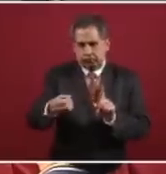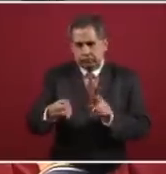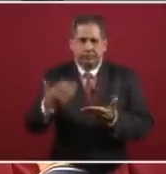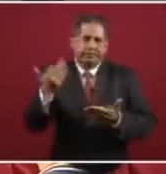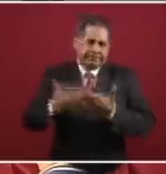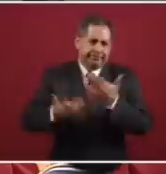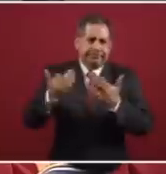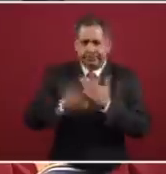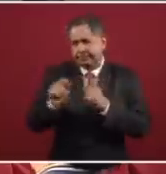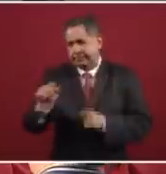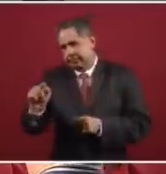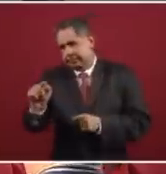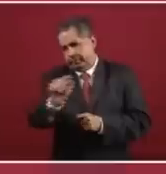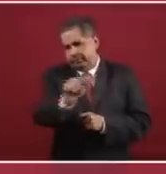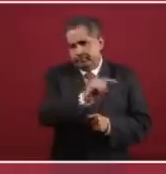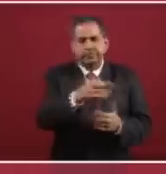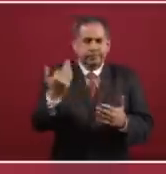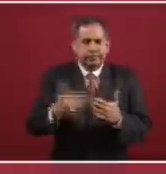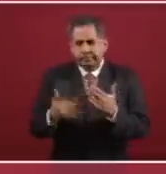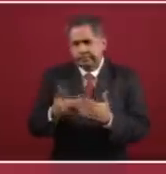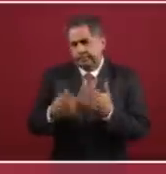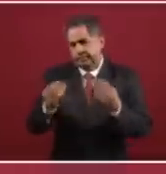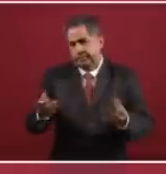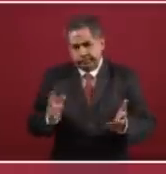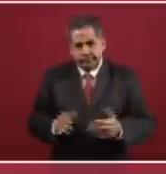falta todavía